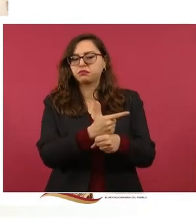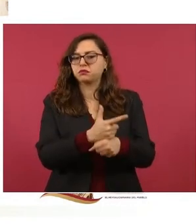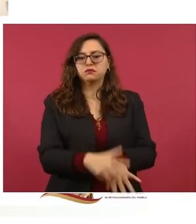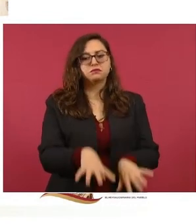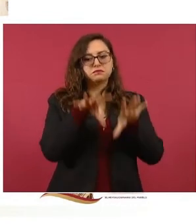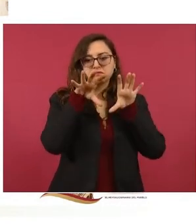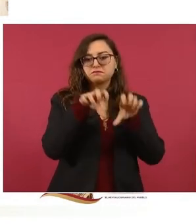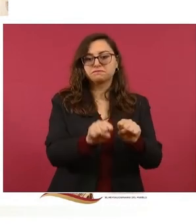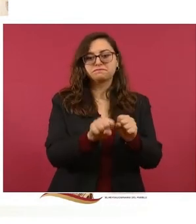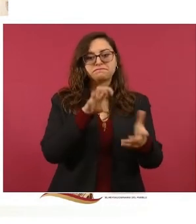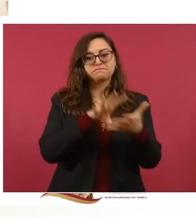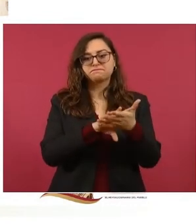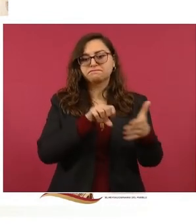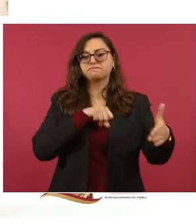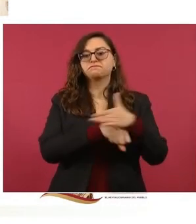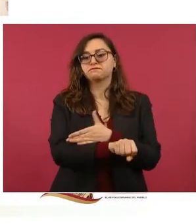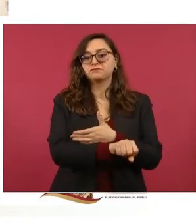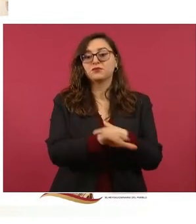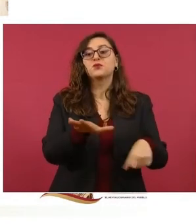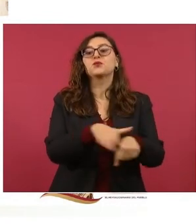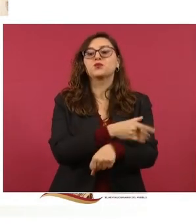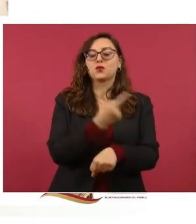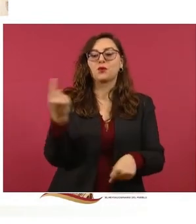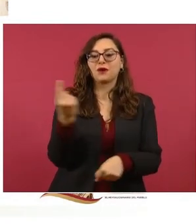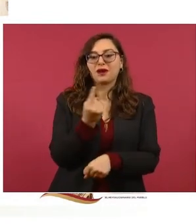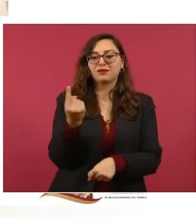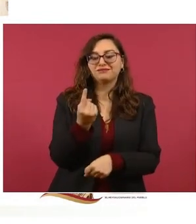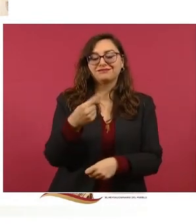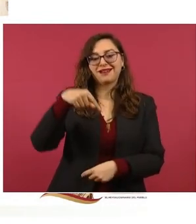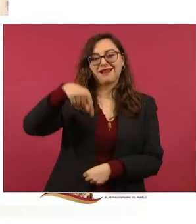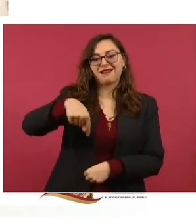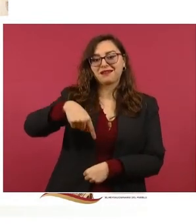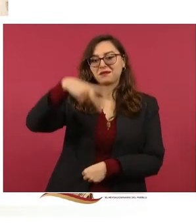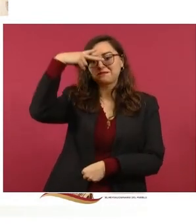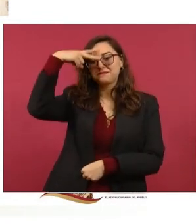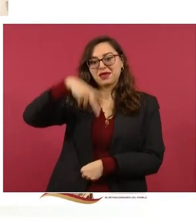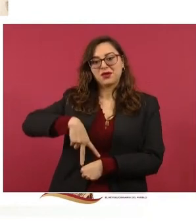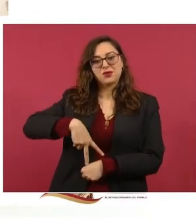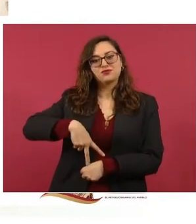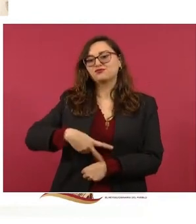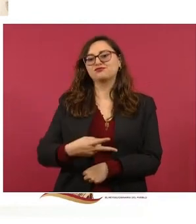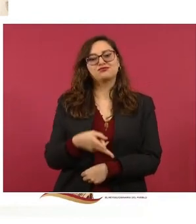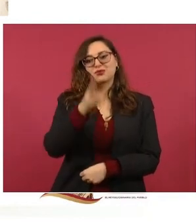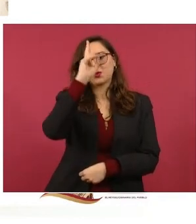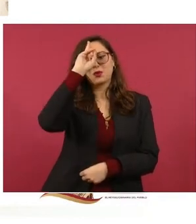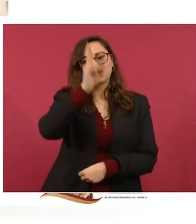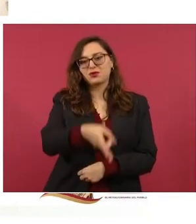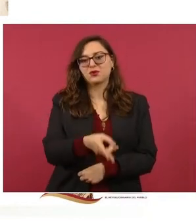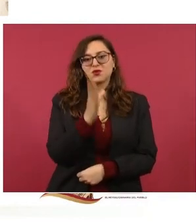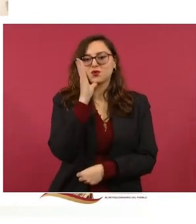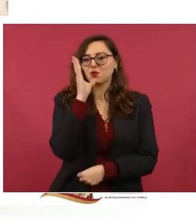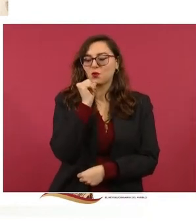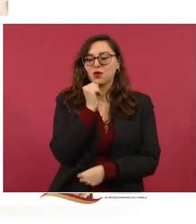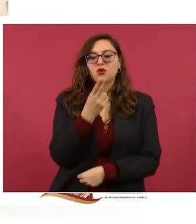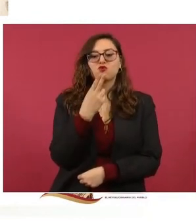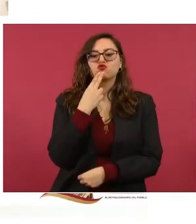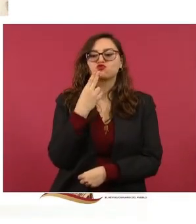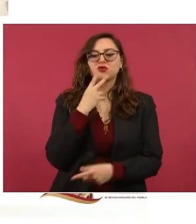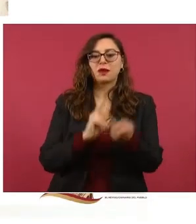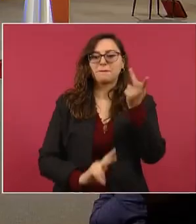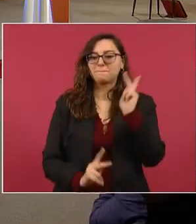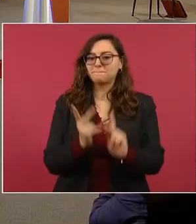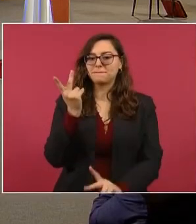una planta ilegal, de posesión ilegal, pero le puede regresar, por favor.